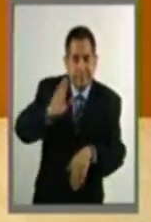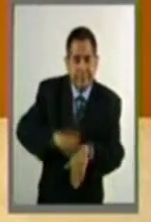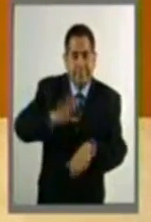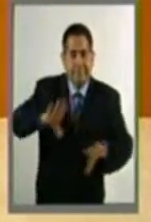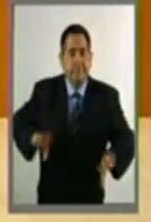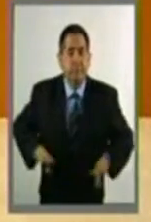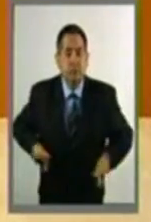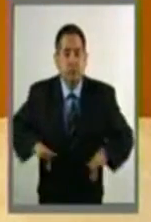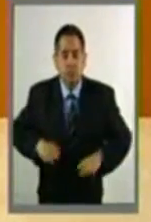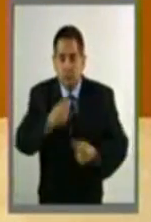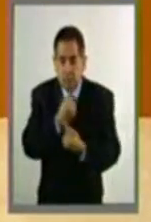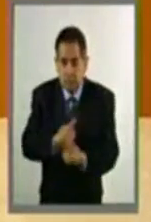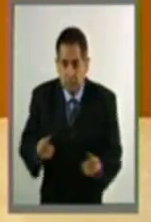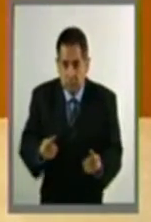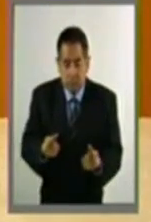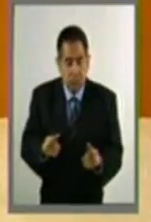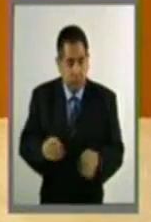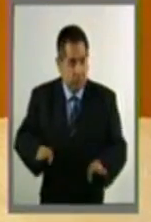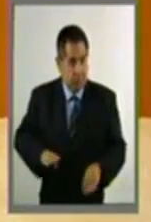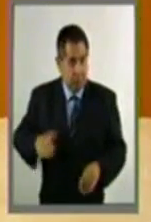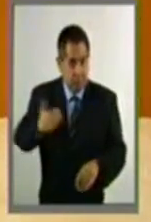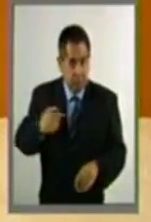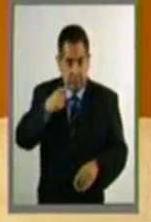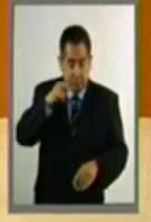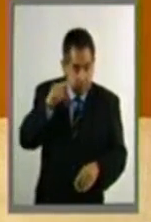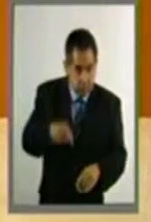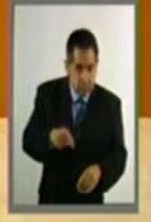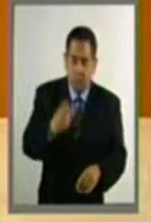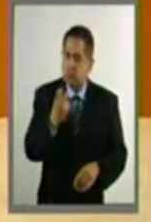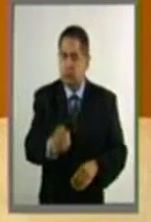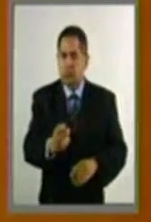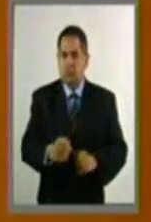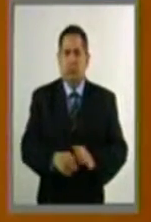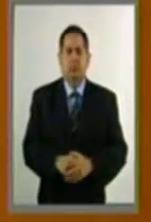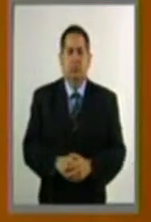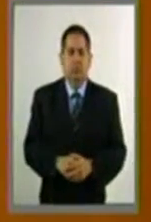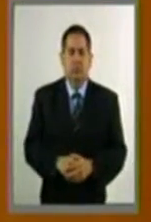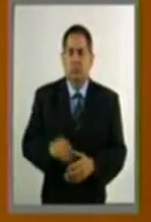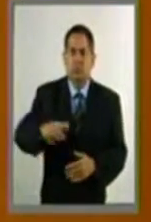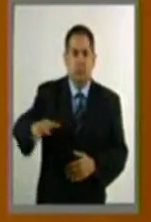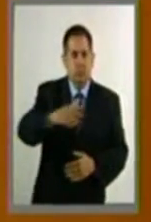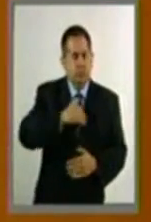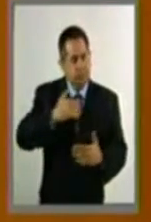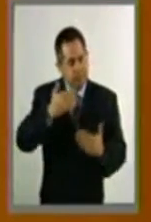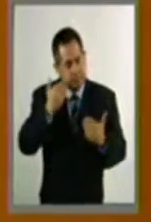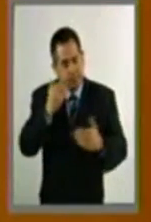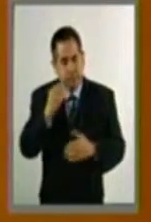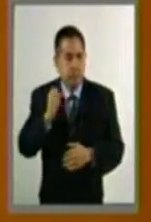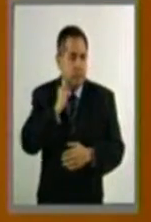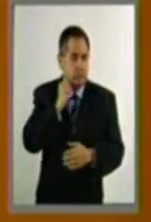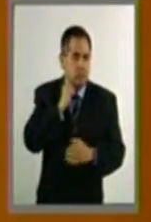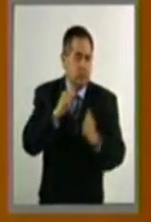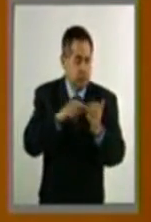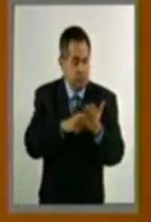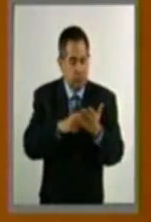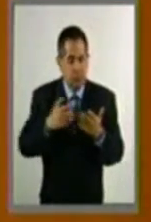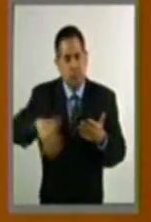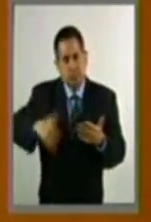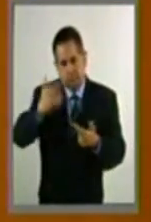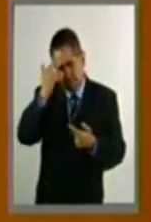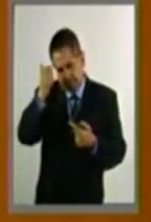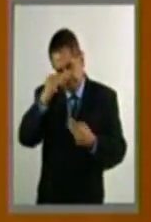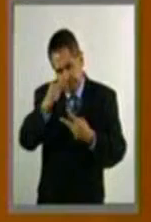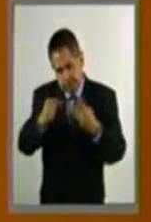niñez en su atención y cumplimiento. Apreciables senadoras y senadores, con fundamento en las razones